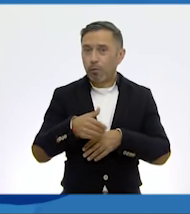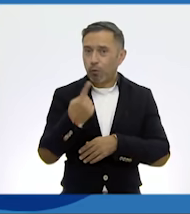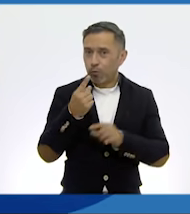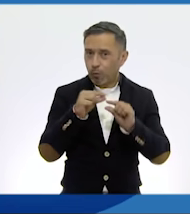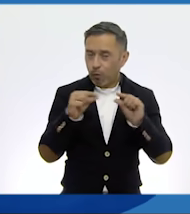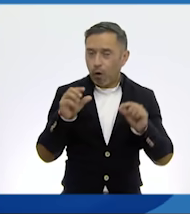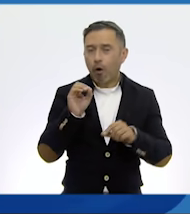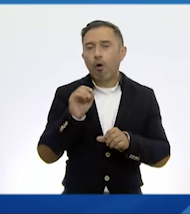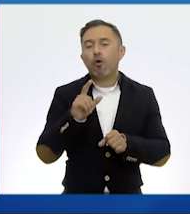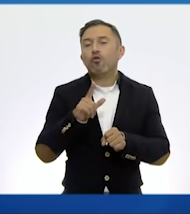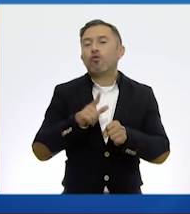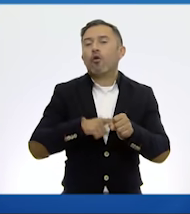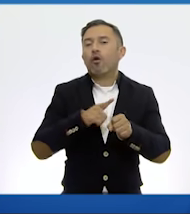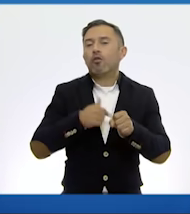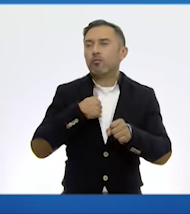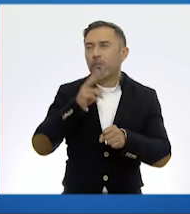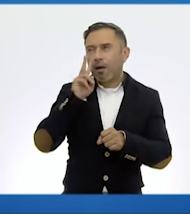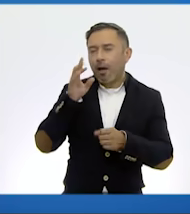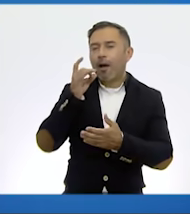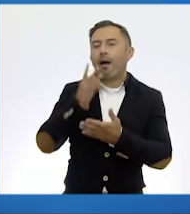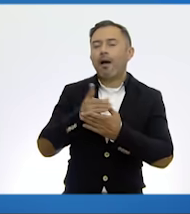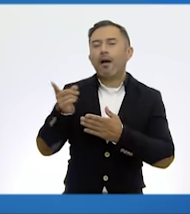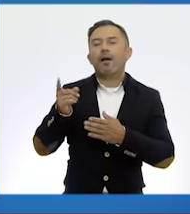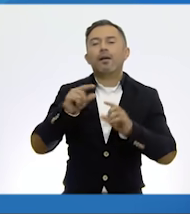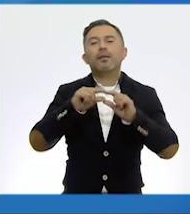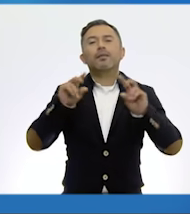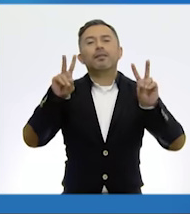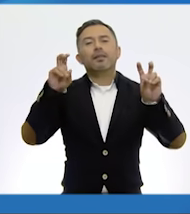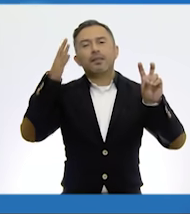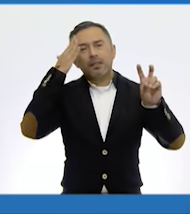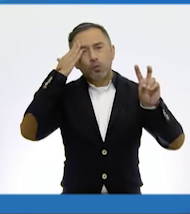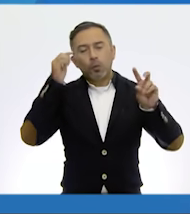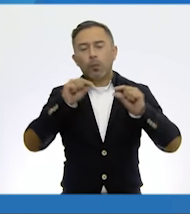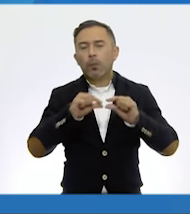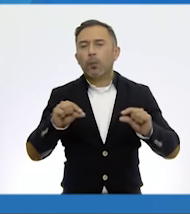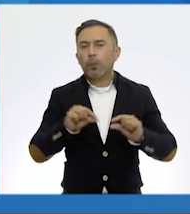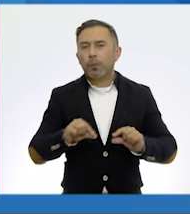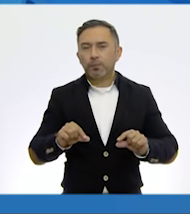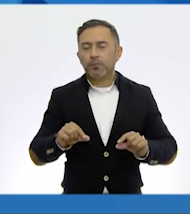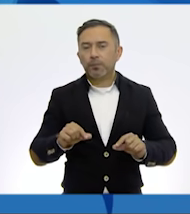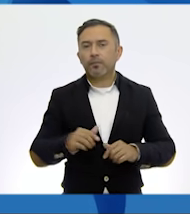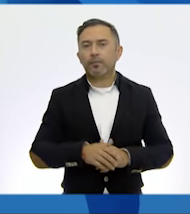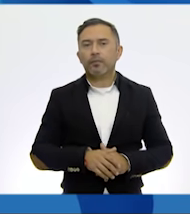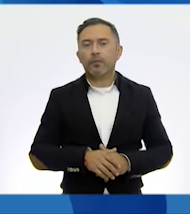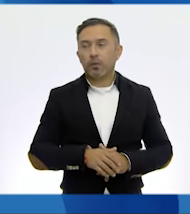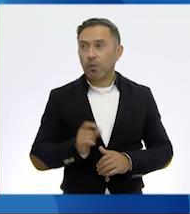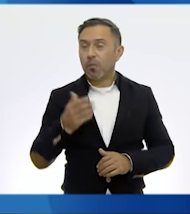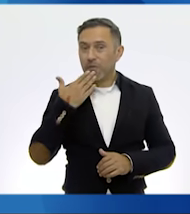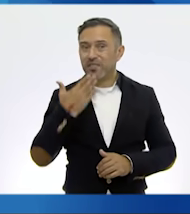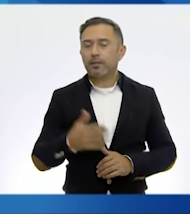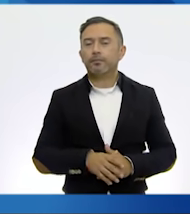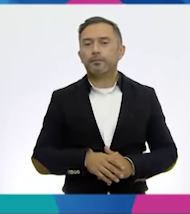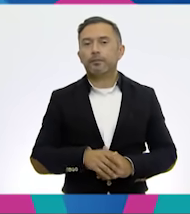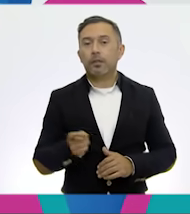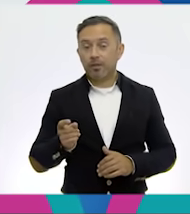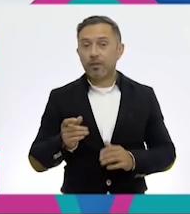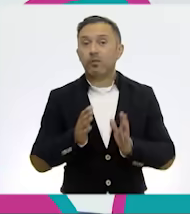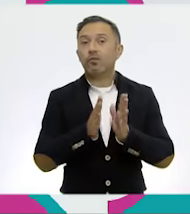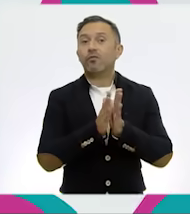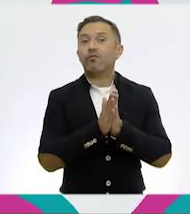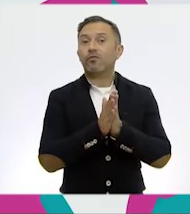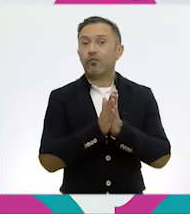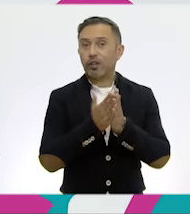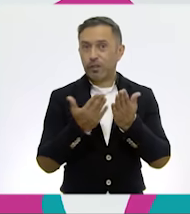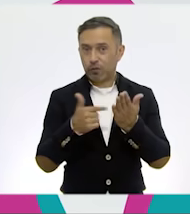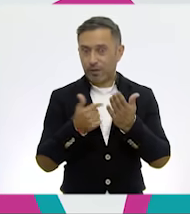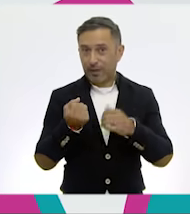deseas para identificar títulos y subtítulos. Ya llevamos la primera característica identificada. Muy bien. Pero ¿Viste cómo en el folleto y en los de la